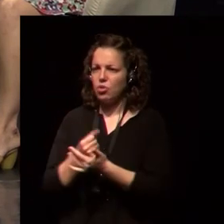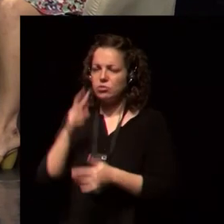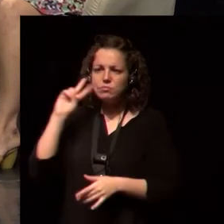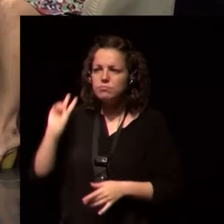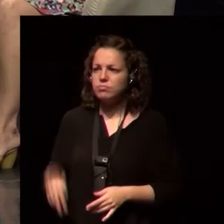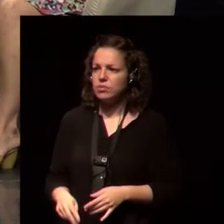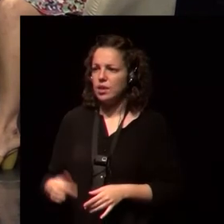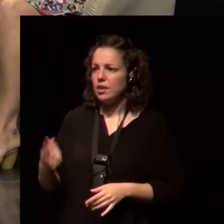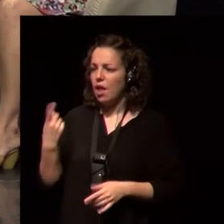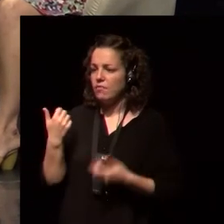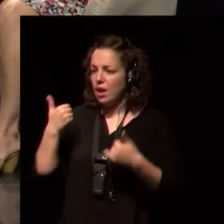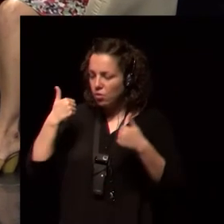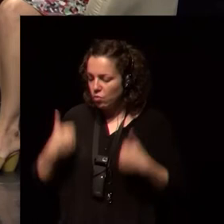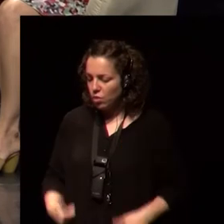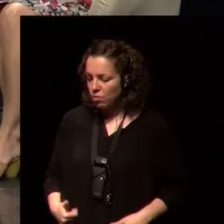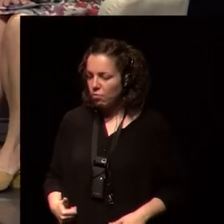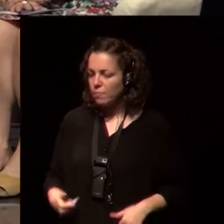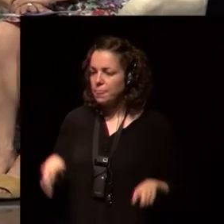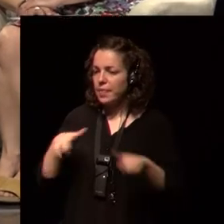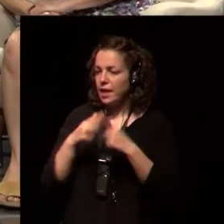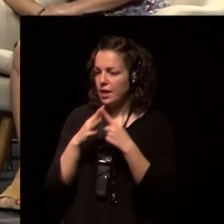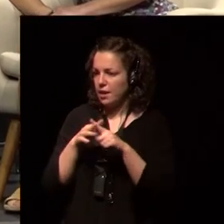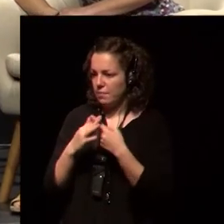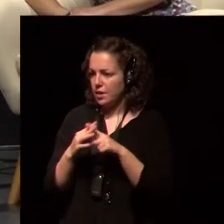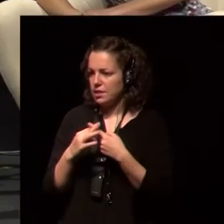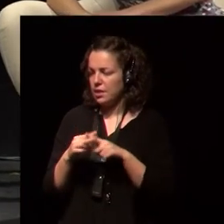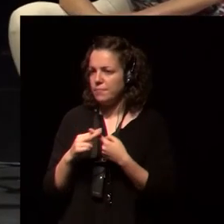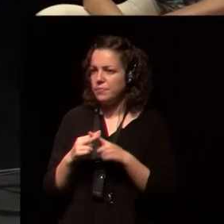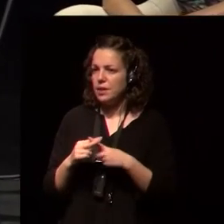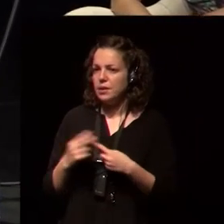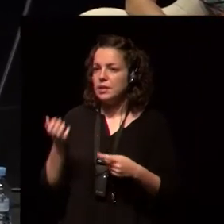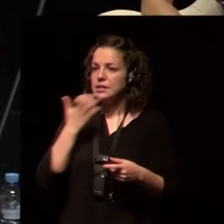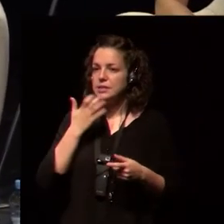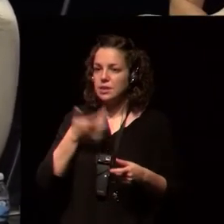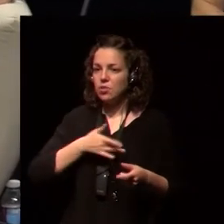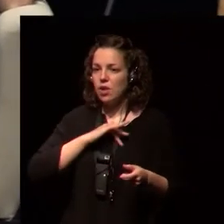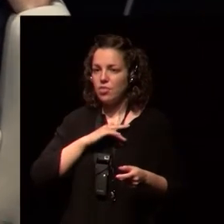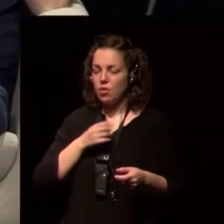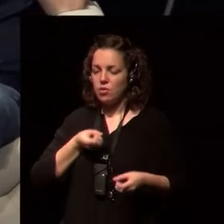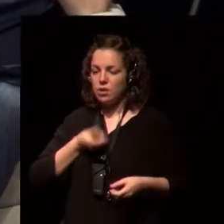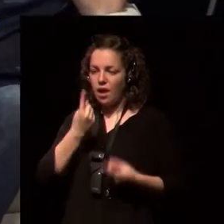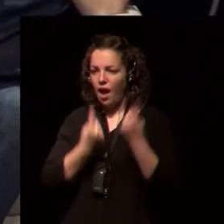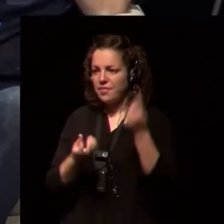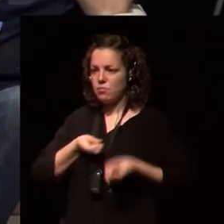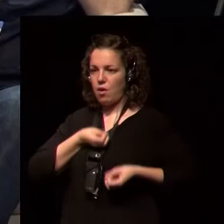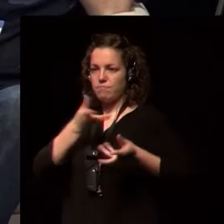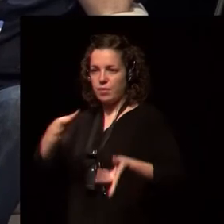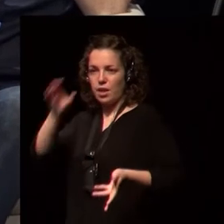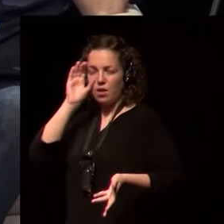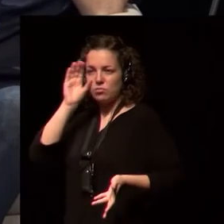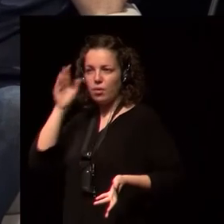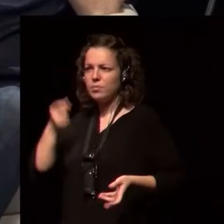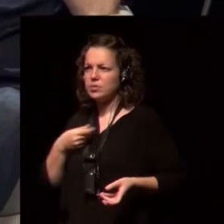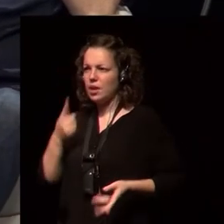y el cuerpo es una gran herramienta, que cuando escuchamos el corazón de cada uno, la pasión de cada uno, somos